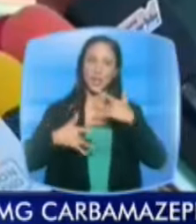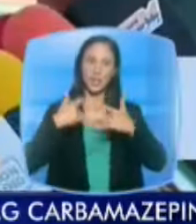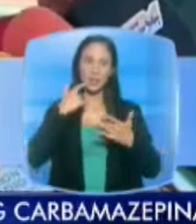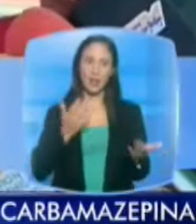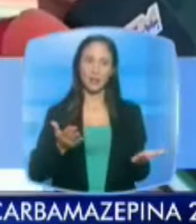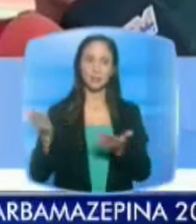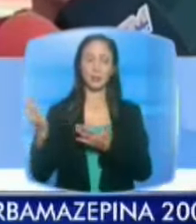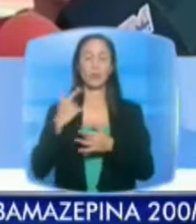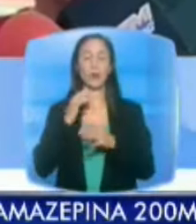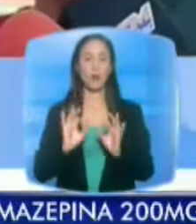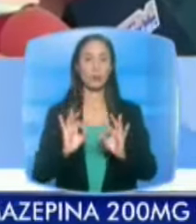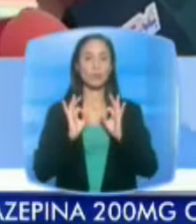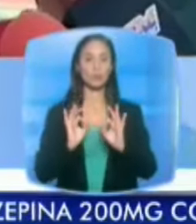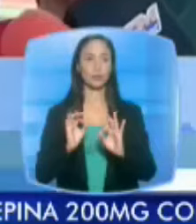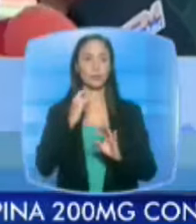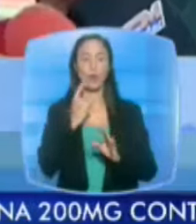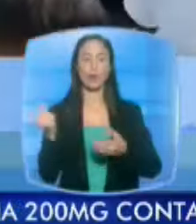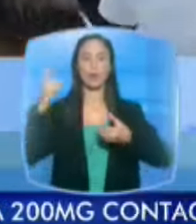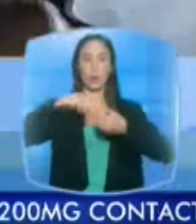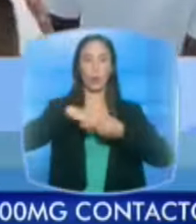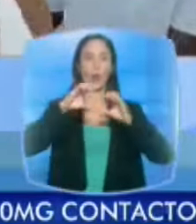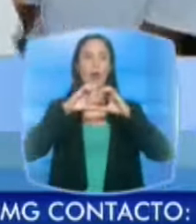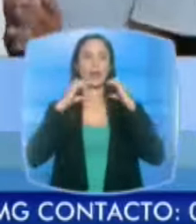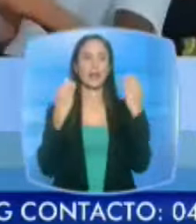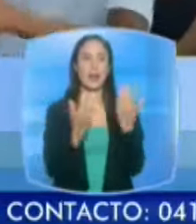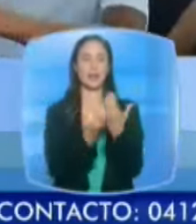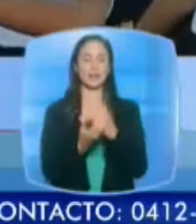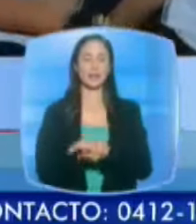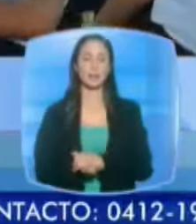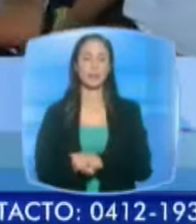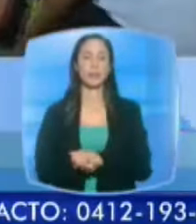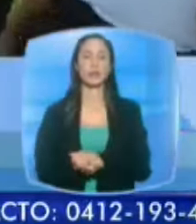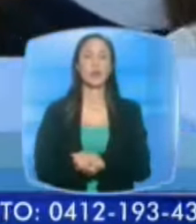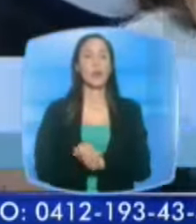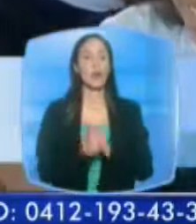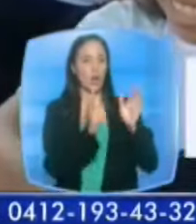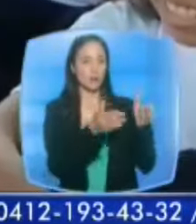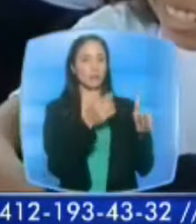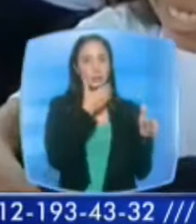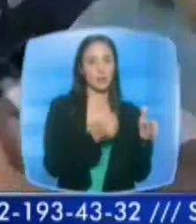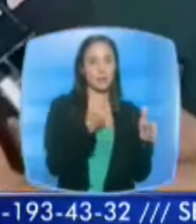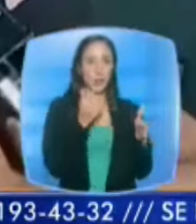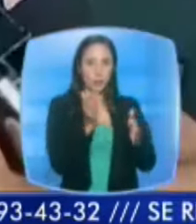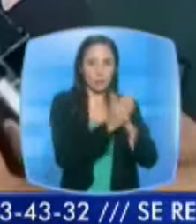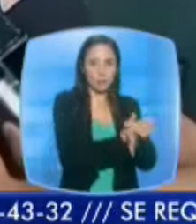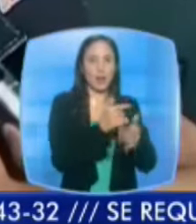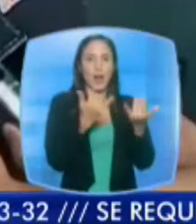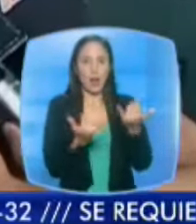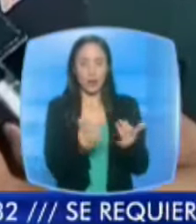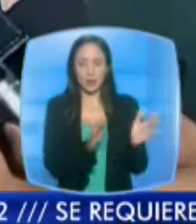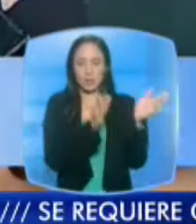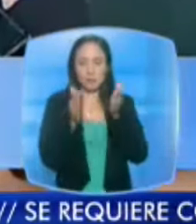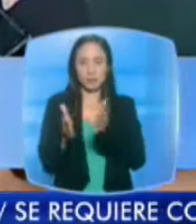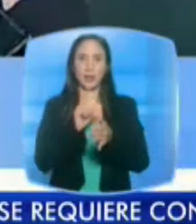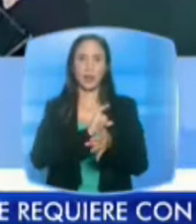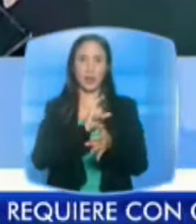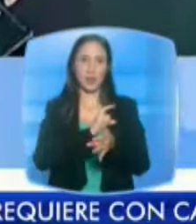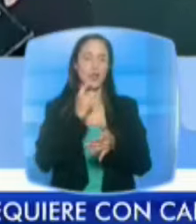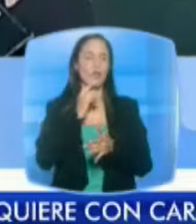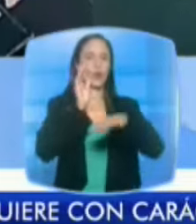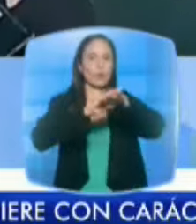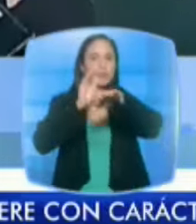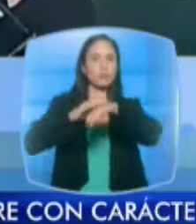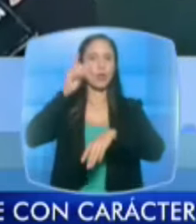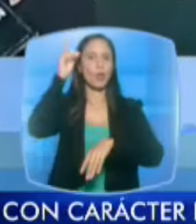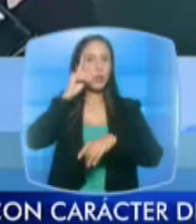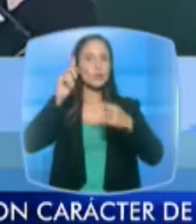escuela vitrina este retorno a este segundo momento y haciendo el llamado a todo nuestro gremio docente, administrativo,